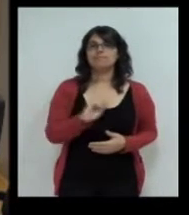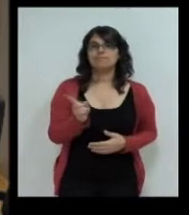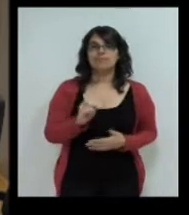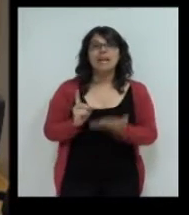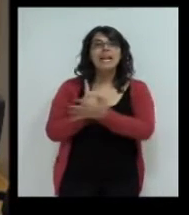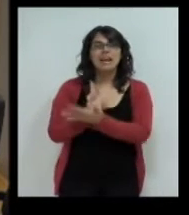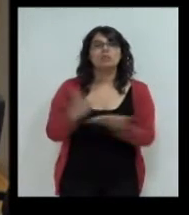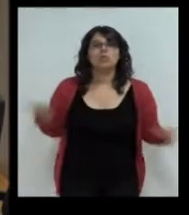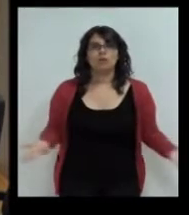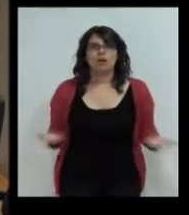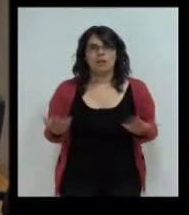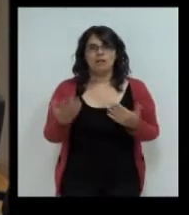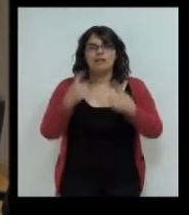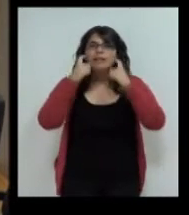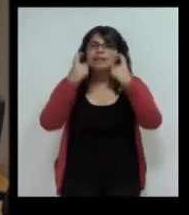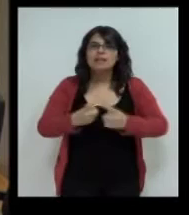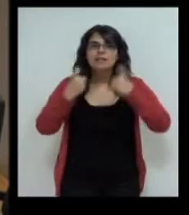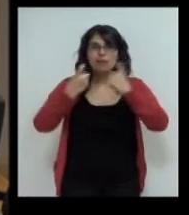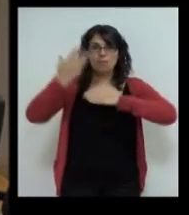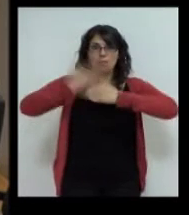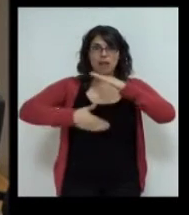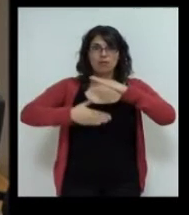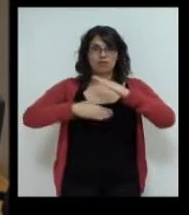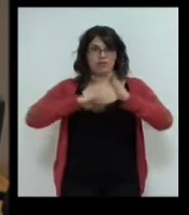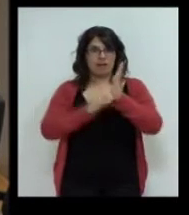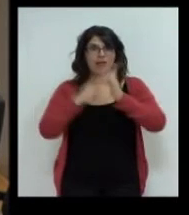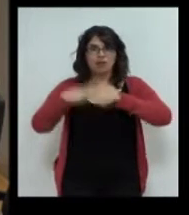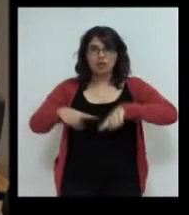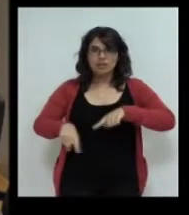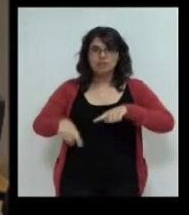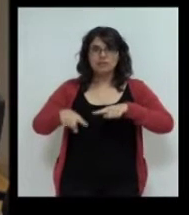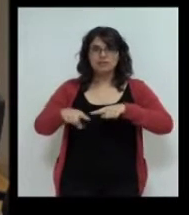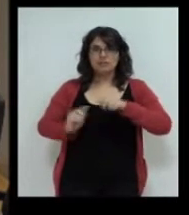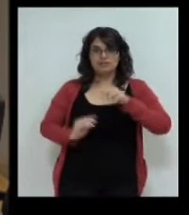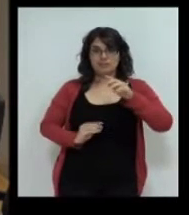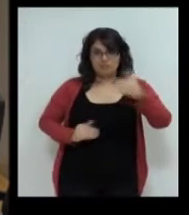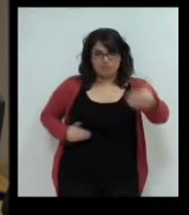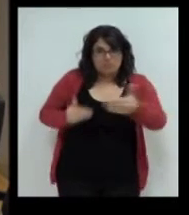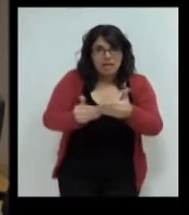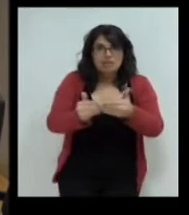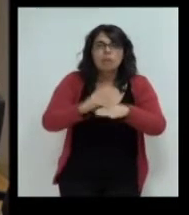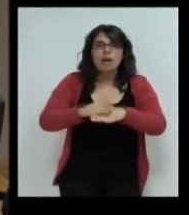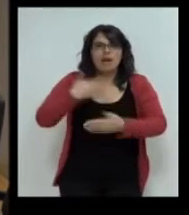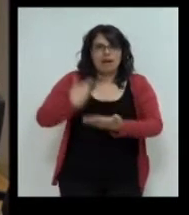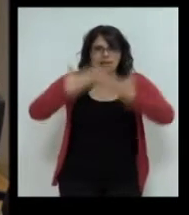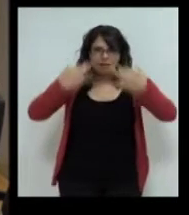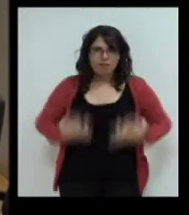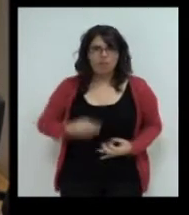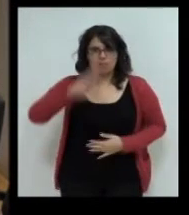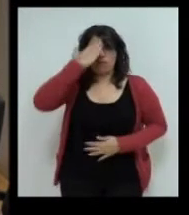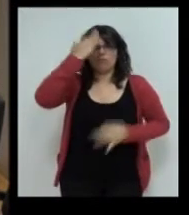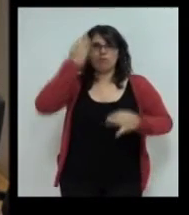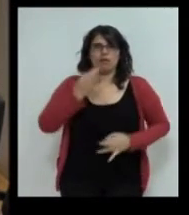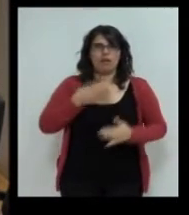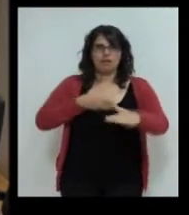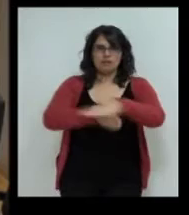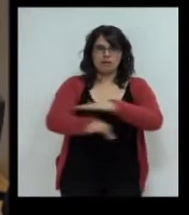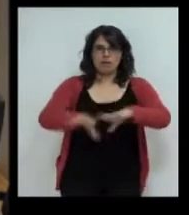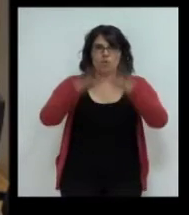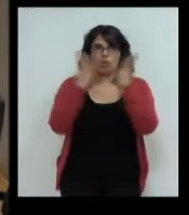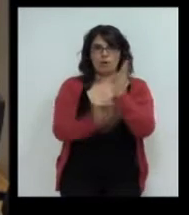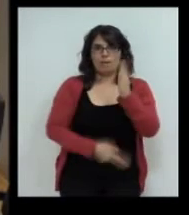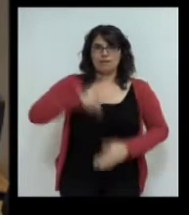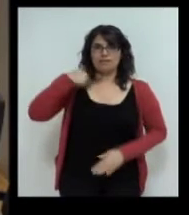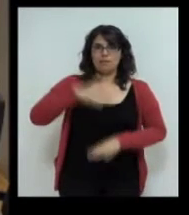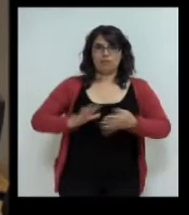cómo acortar los plazos para garantizar, en este caso, la accesibilidad universal, el principio de accesibilidad universal a todos